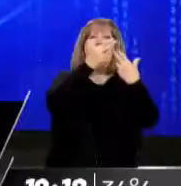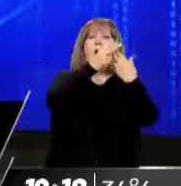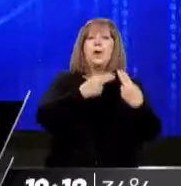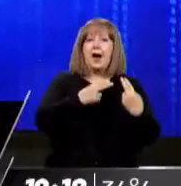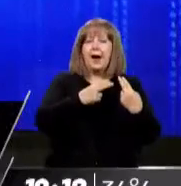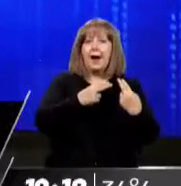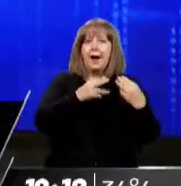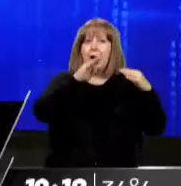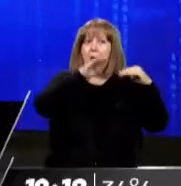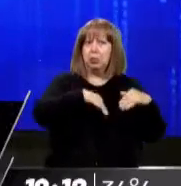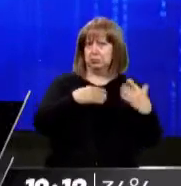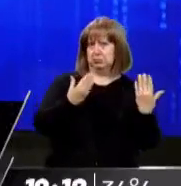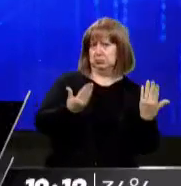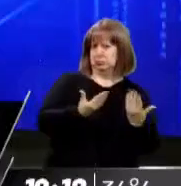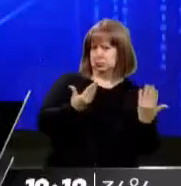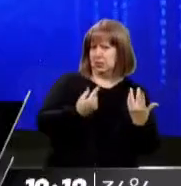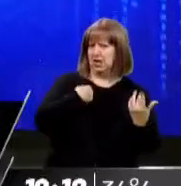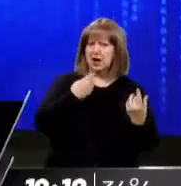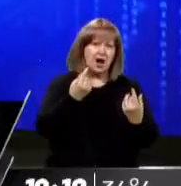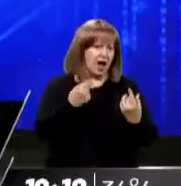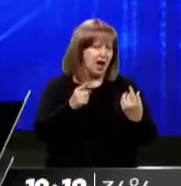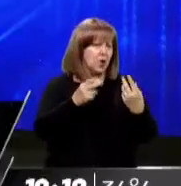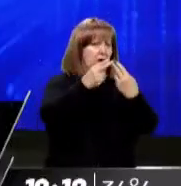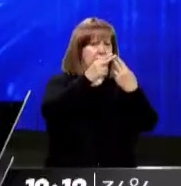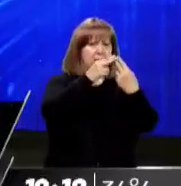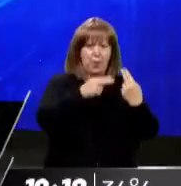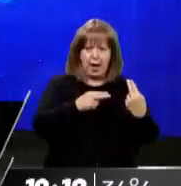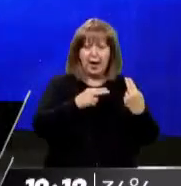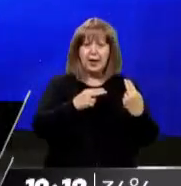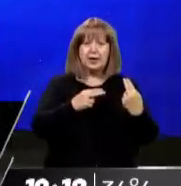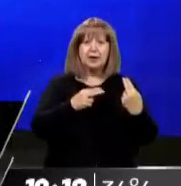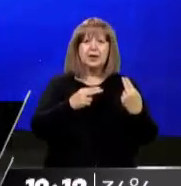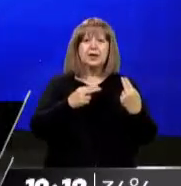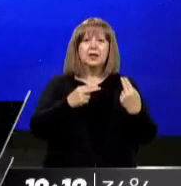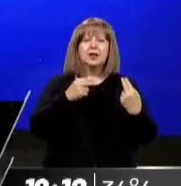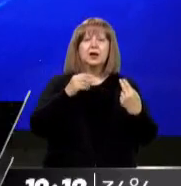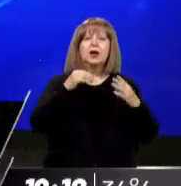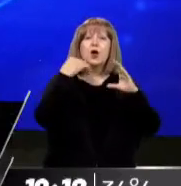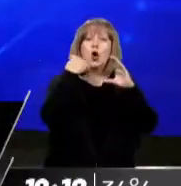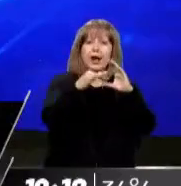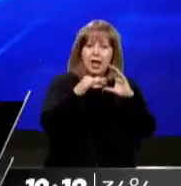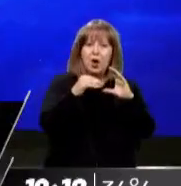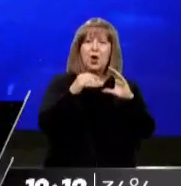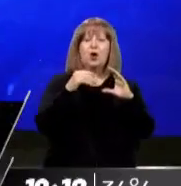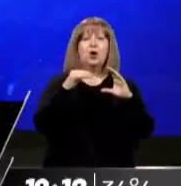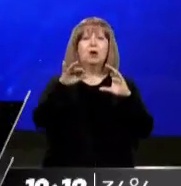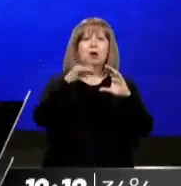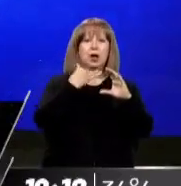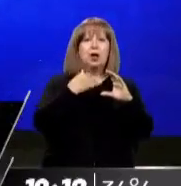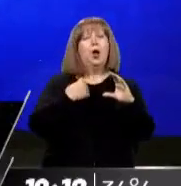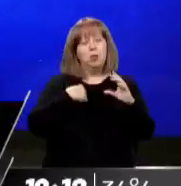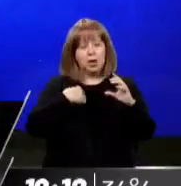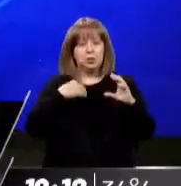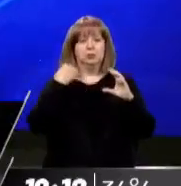parecía extraño, somos el grupo de seguridad de Mercado Pago, le vamos a dar de baja, nos tiene que confirmar su correo electrónico, ¿cómo es? Ahí vos le pasás el